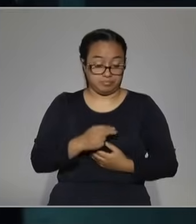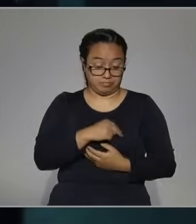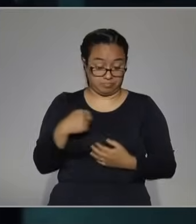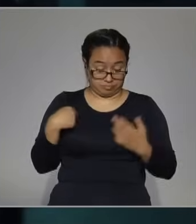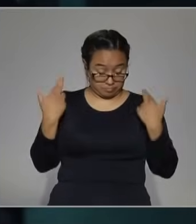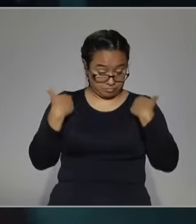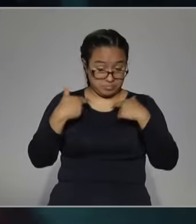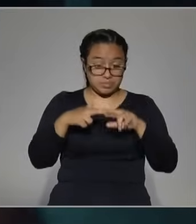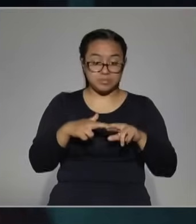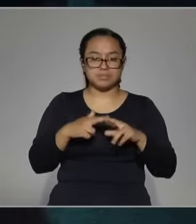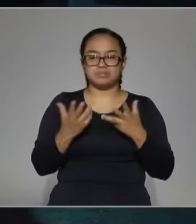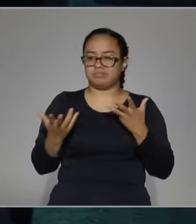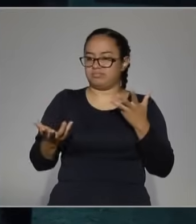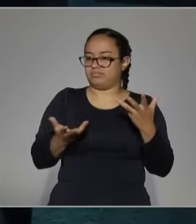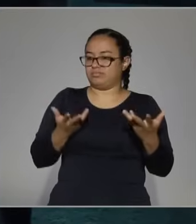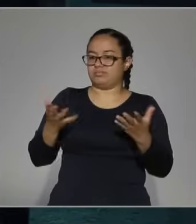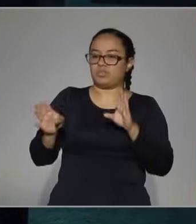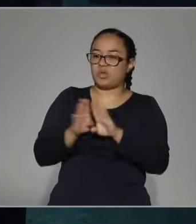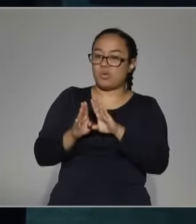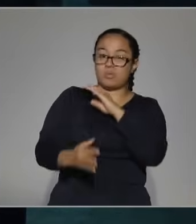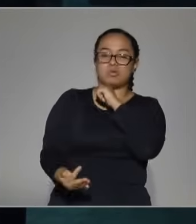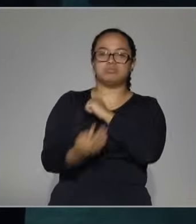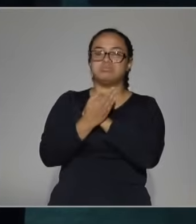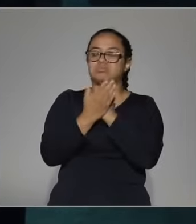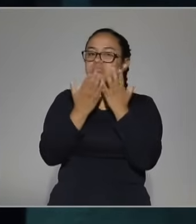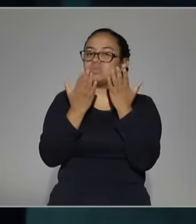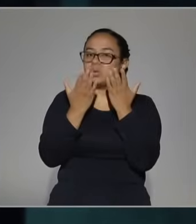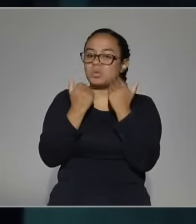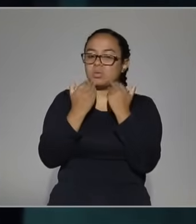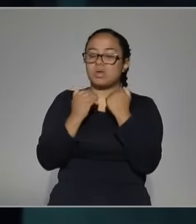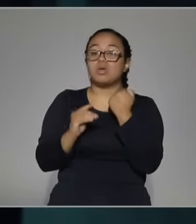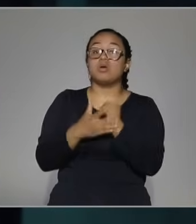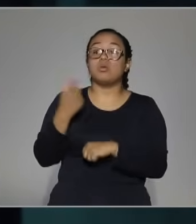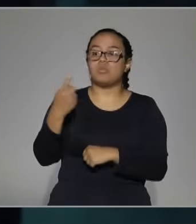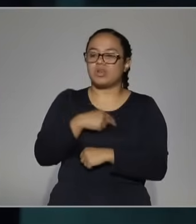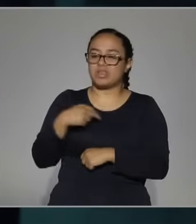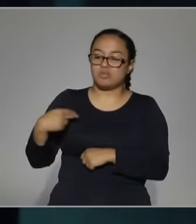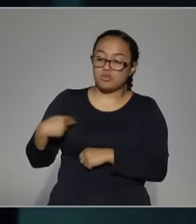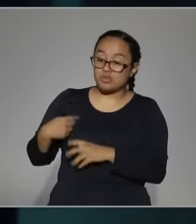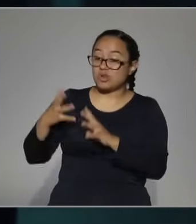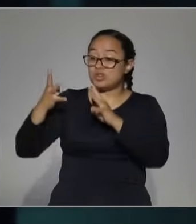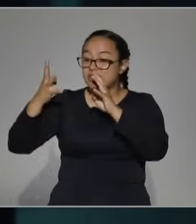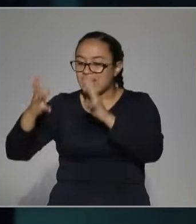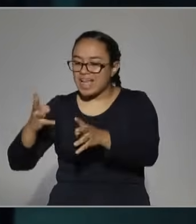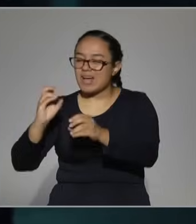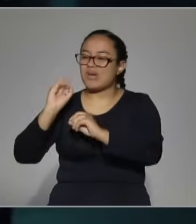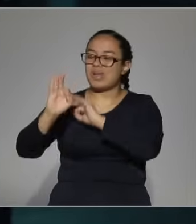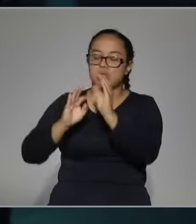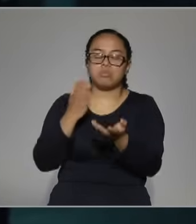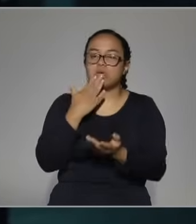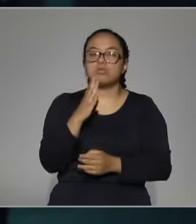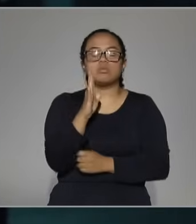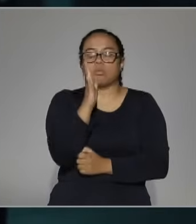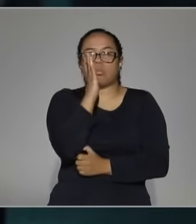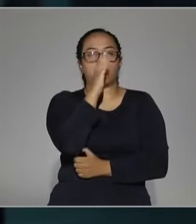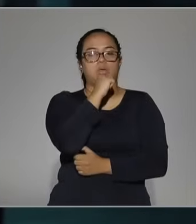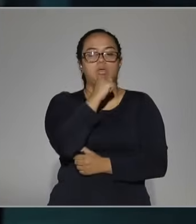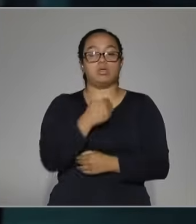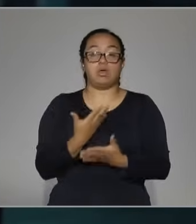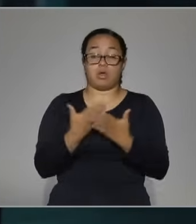nos encontramos desarmados ante esta situación, porque ya no podemos hacer casi nada. Ahora los papás son los